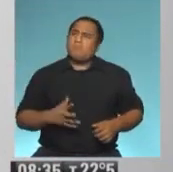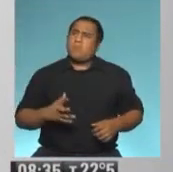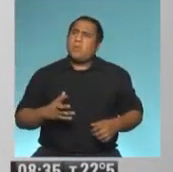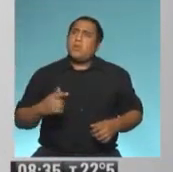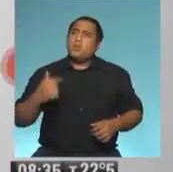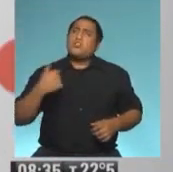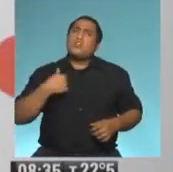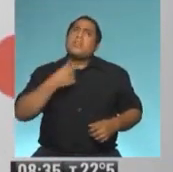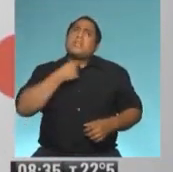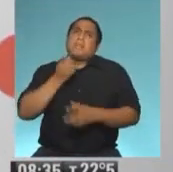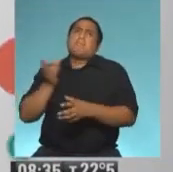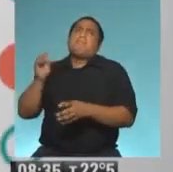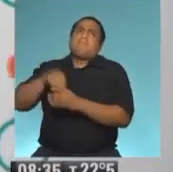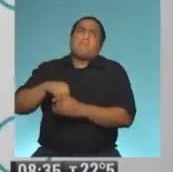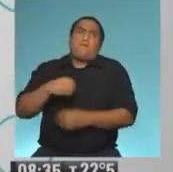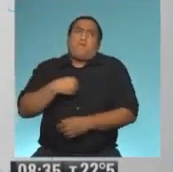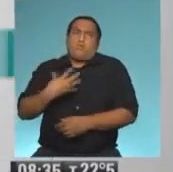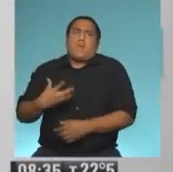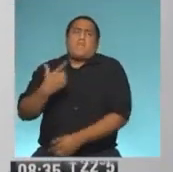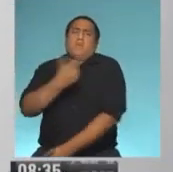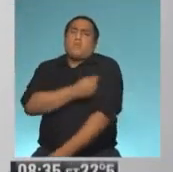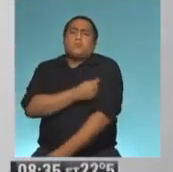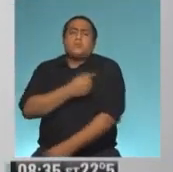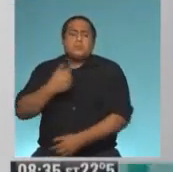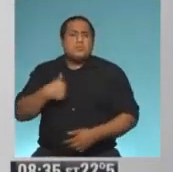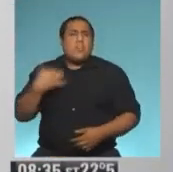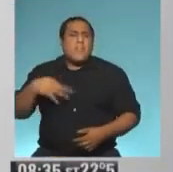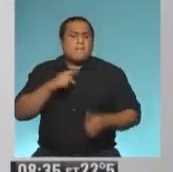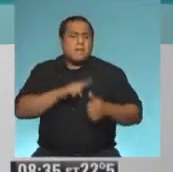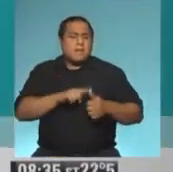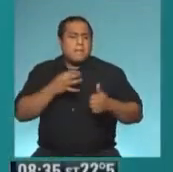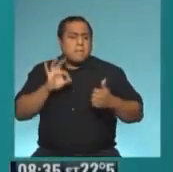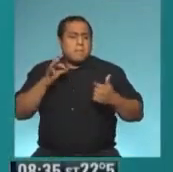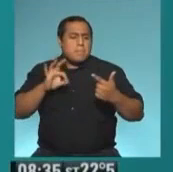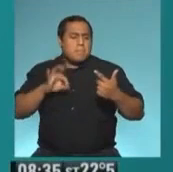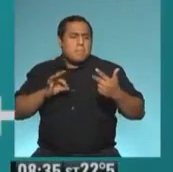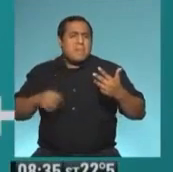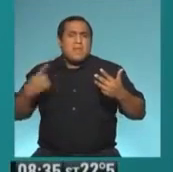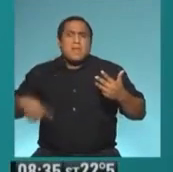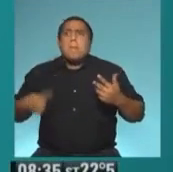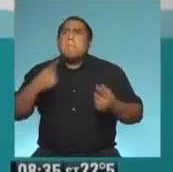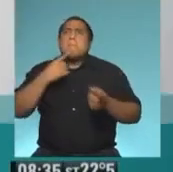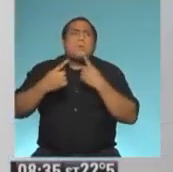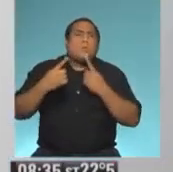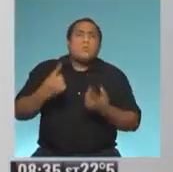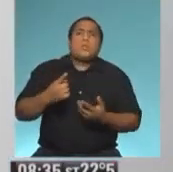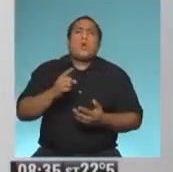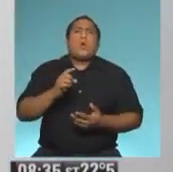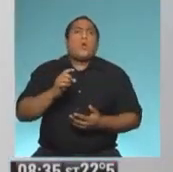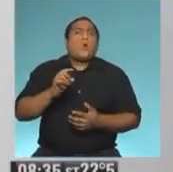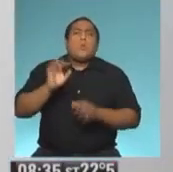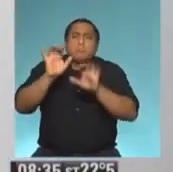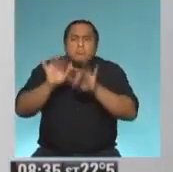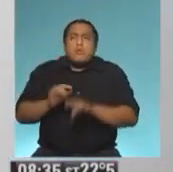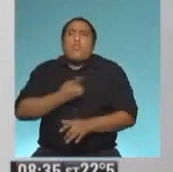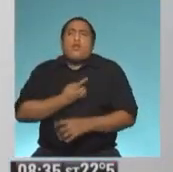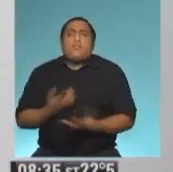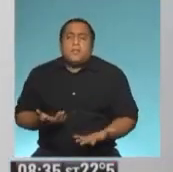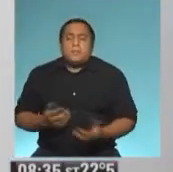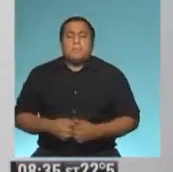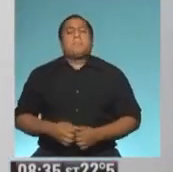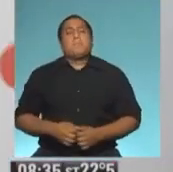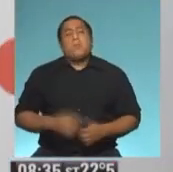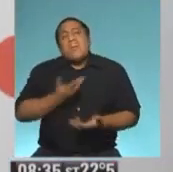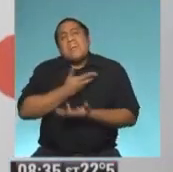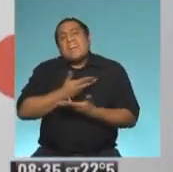voluntad de sumarme, ¿qué requisitos tengo que cumplir? ¿Dónde tienen que consultar y o inscribirse? Bueno, en general,